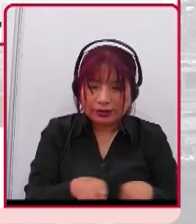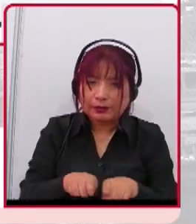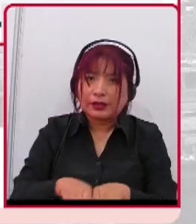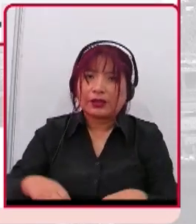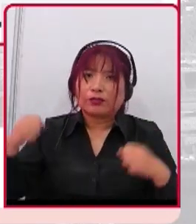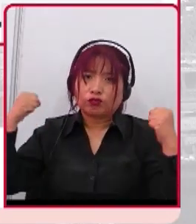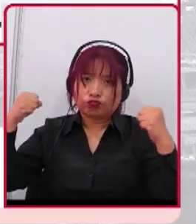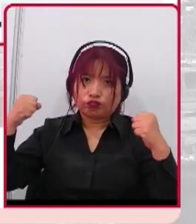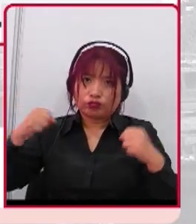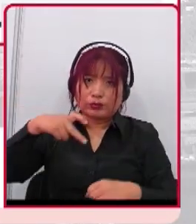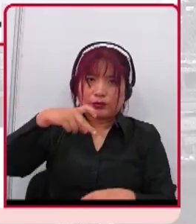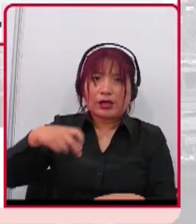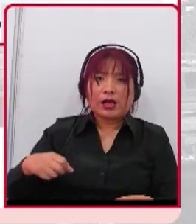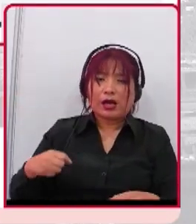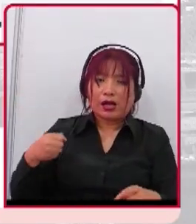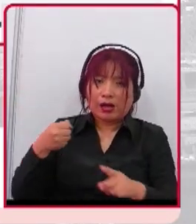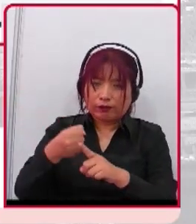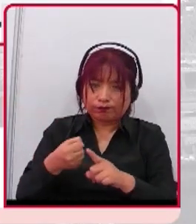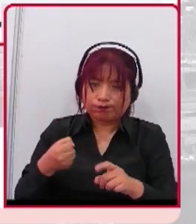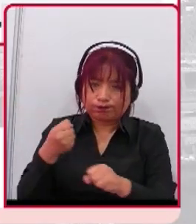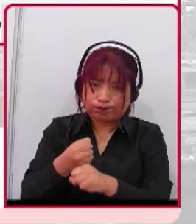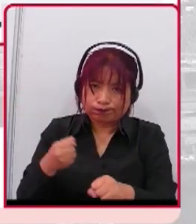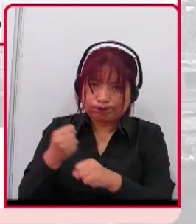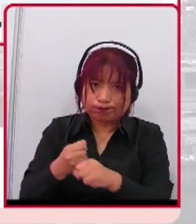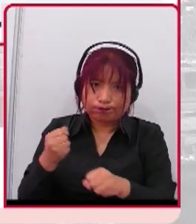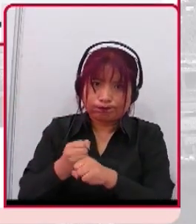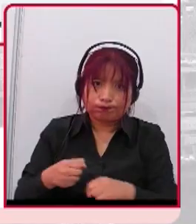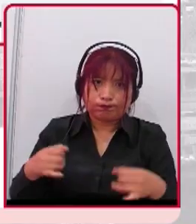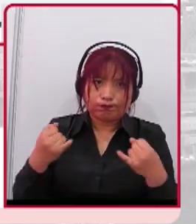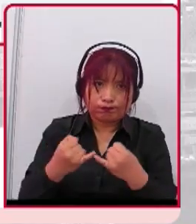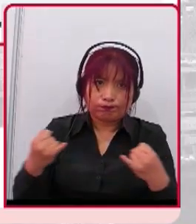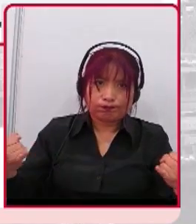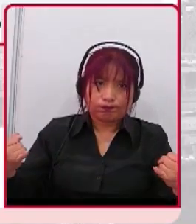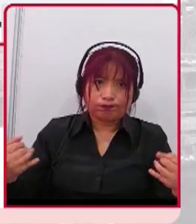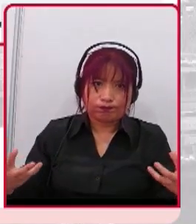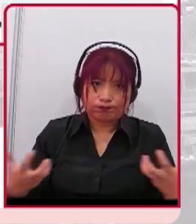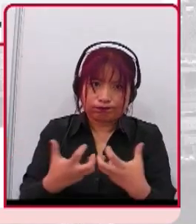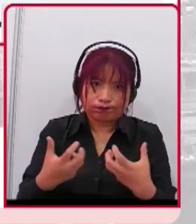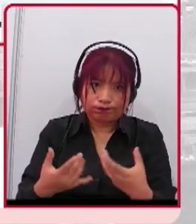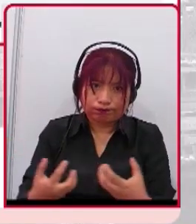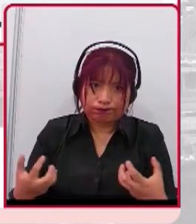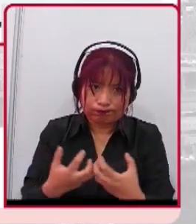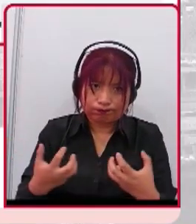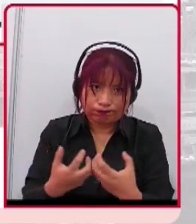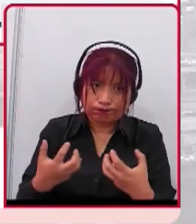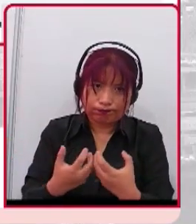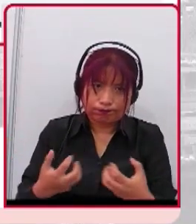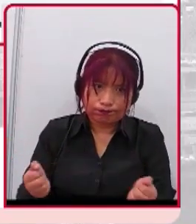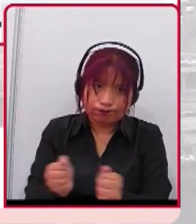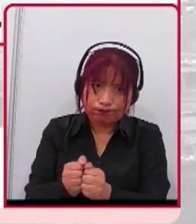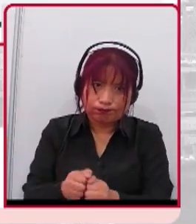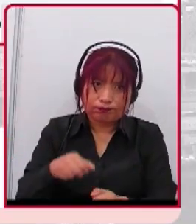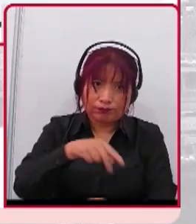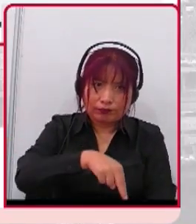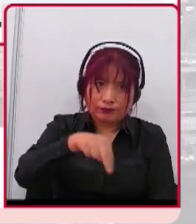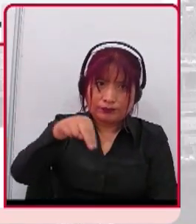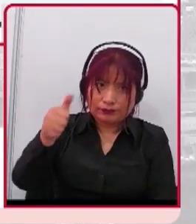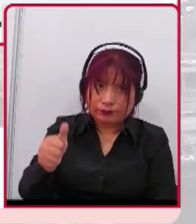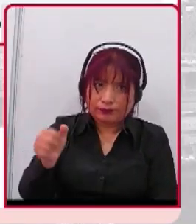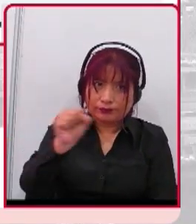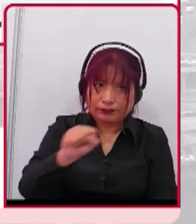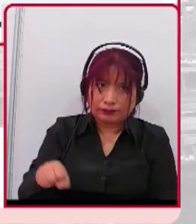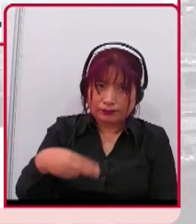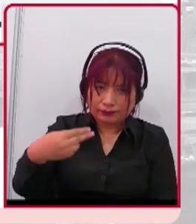Actualmente nuestros instrumentos están enlazados al flujo de adición de Nash, con el objetivo básicamente de tener